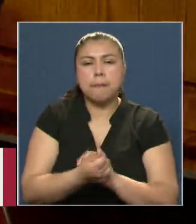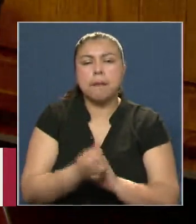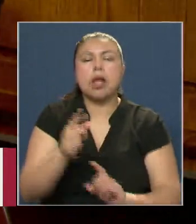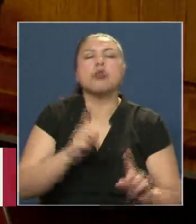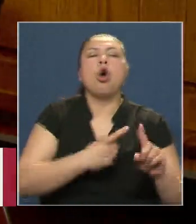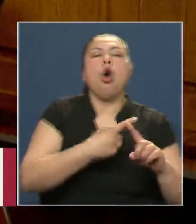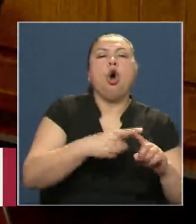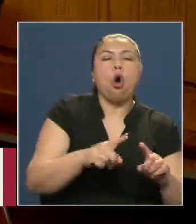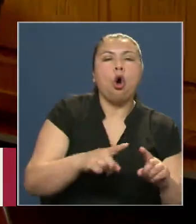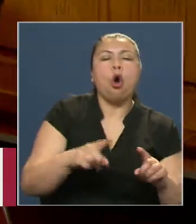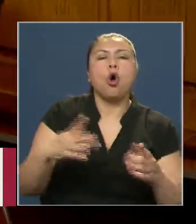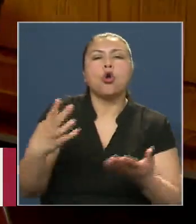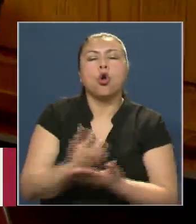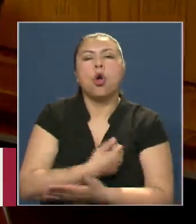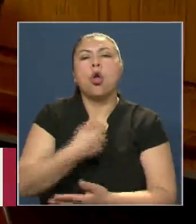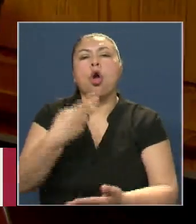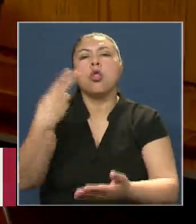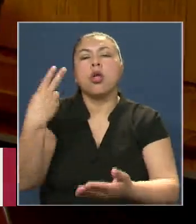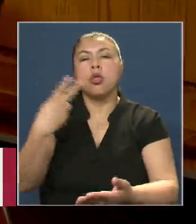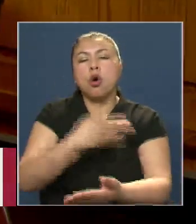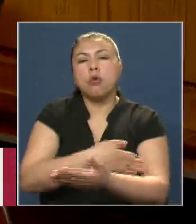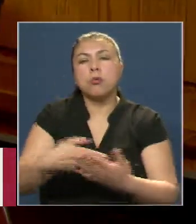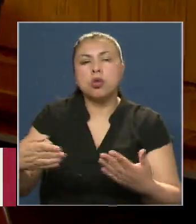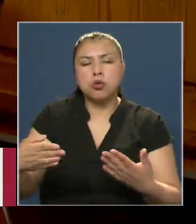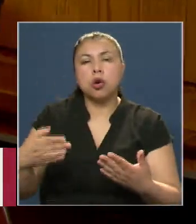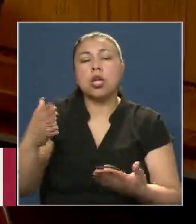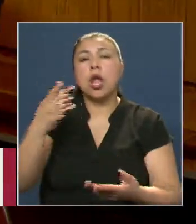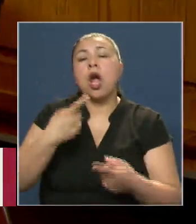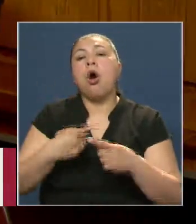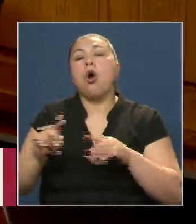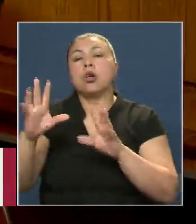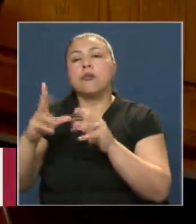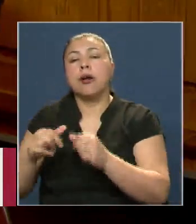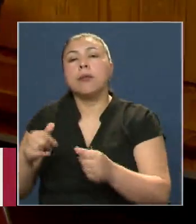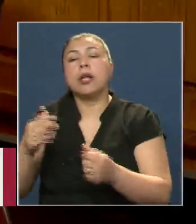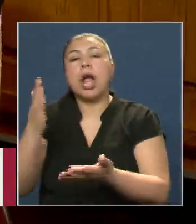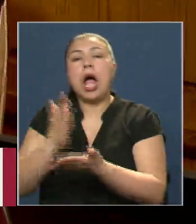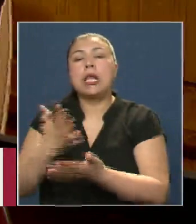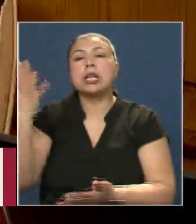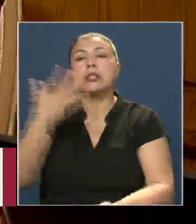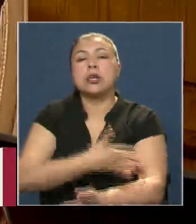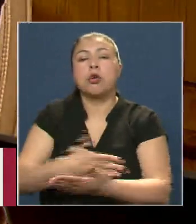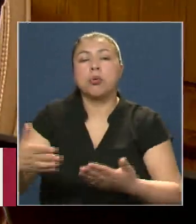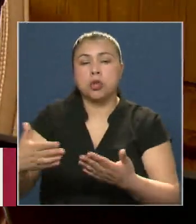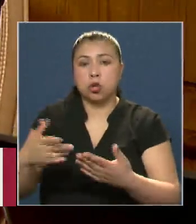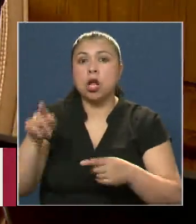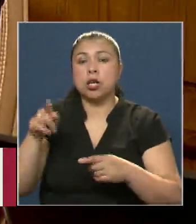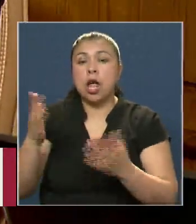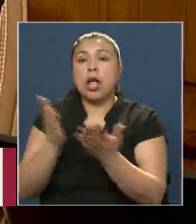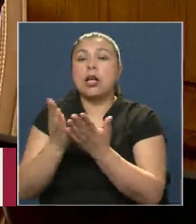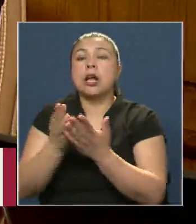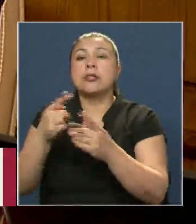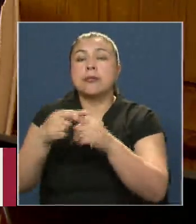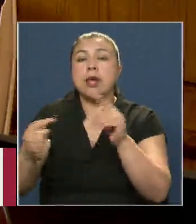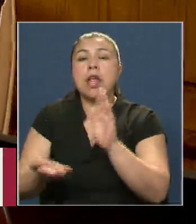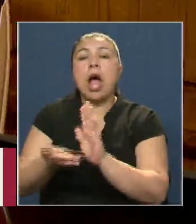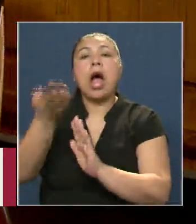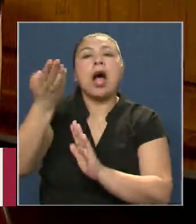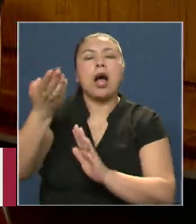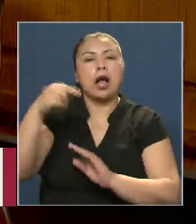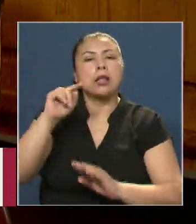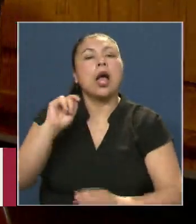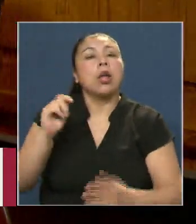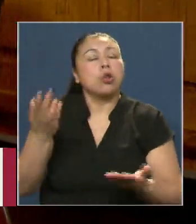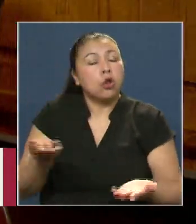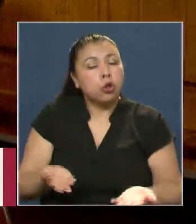¿cierto?, que puede ser de 2.190.000 hasta 5.500.000 en lo que es lo que le llama clase media alta. O sea,